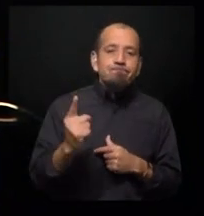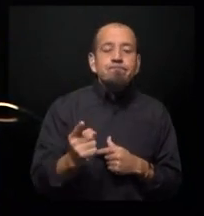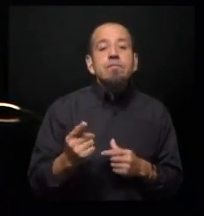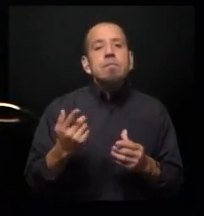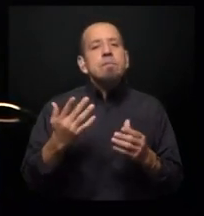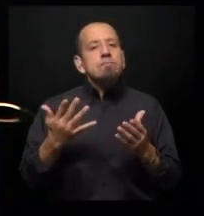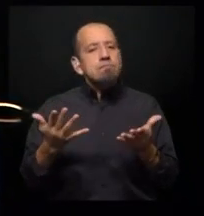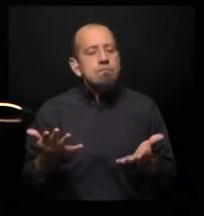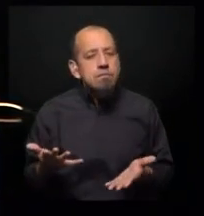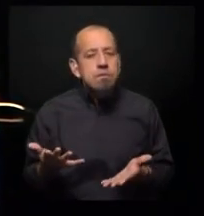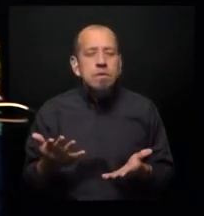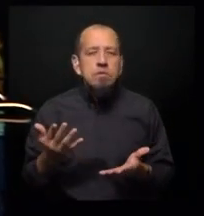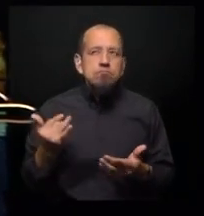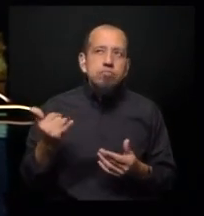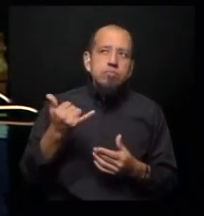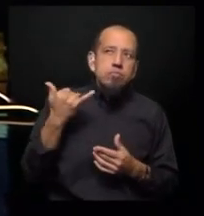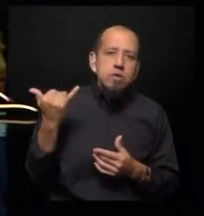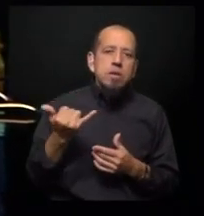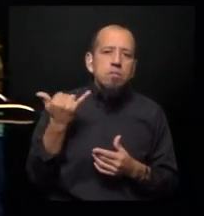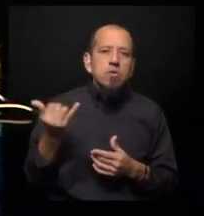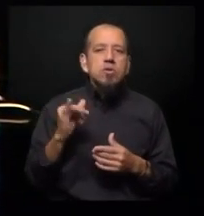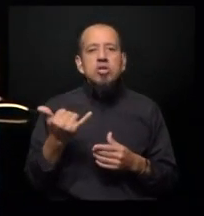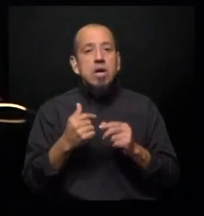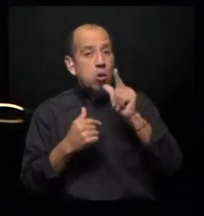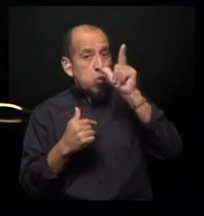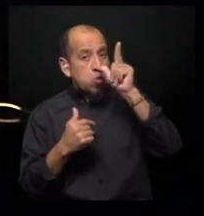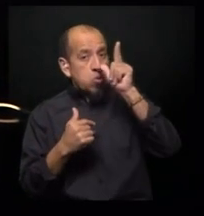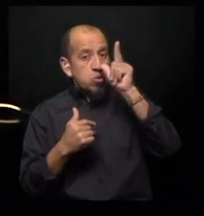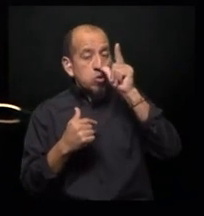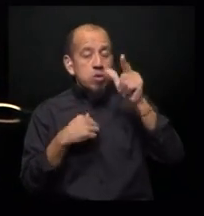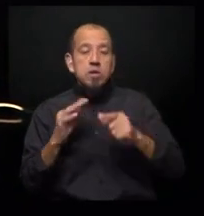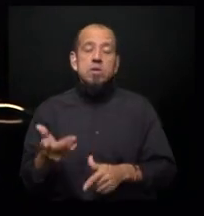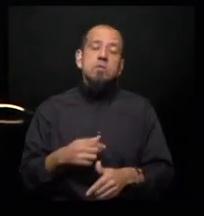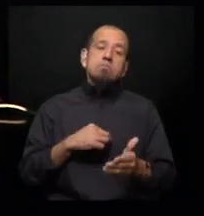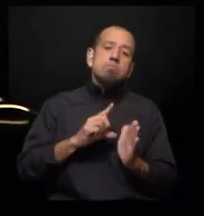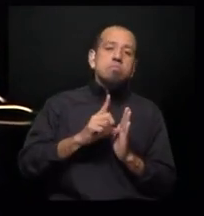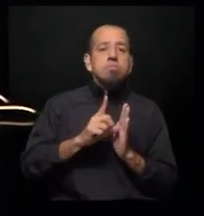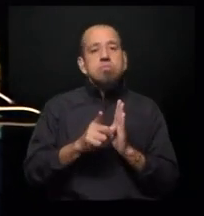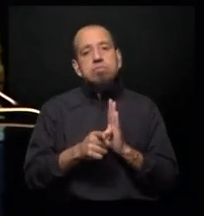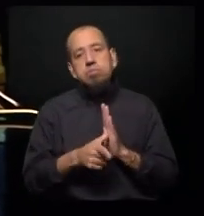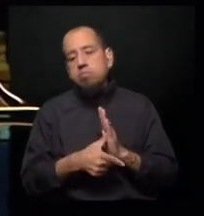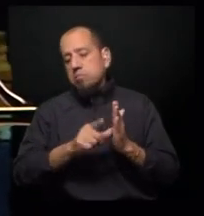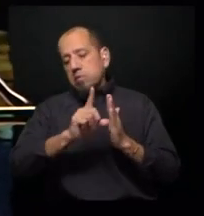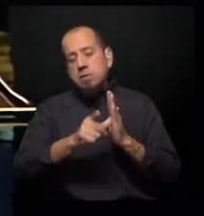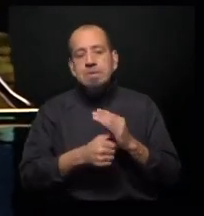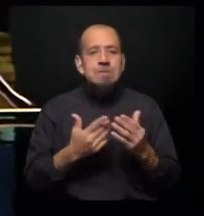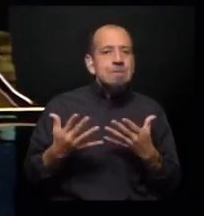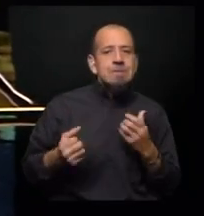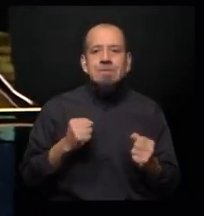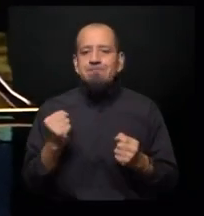para han pasado los días ya estamos en julio es un viaje de vapor lento muy lento la impaciencia